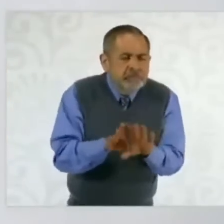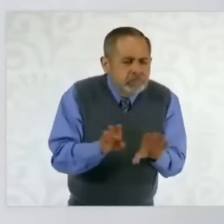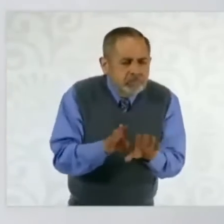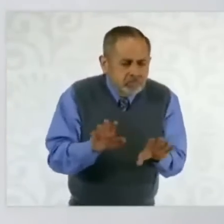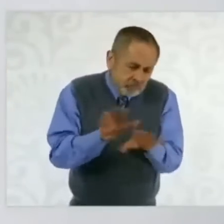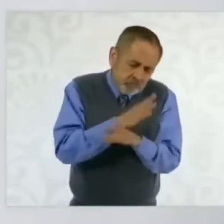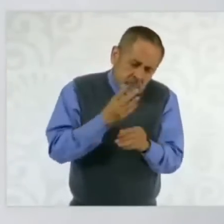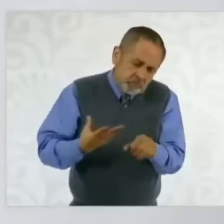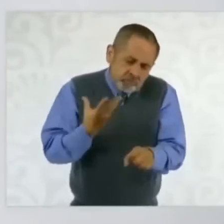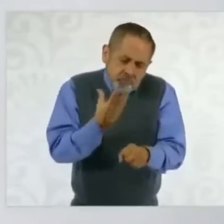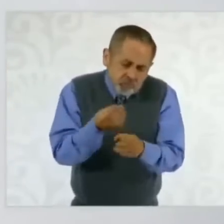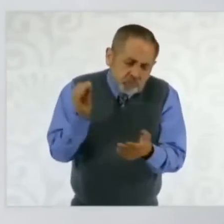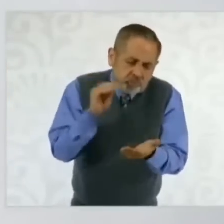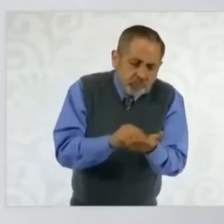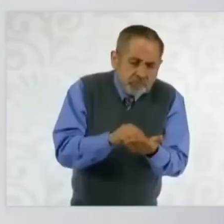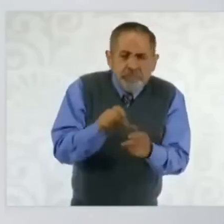135.